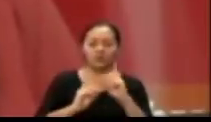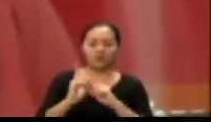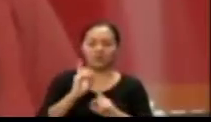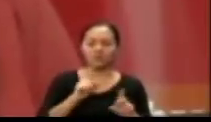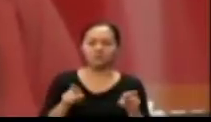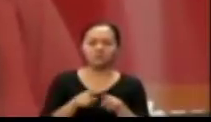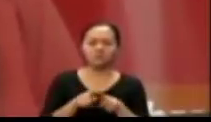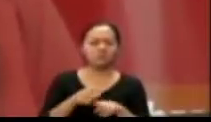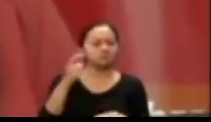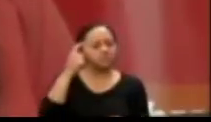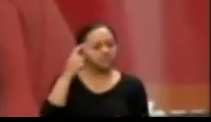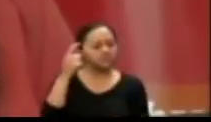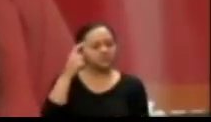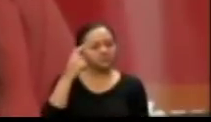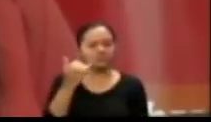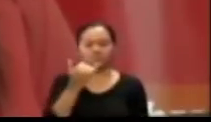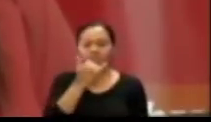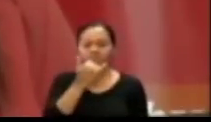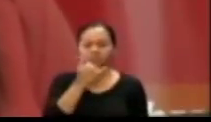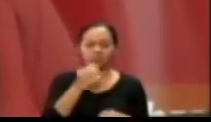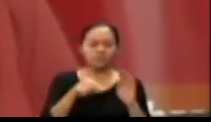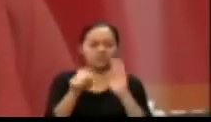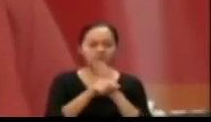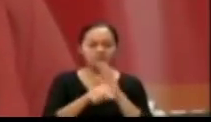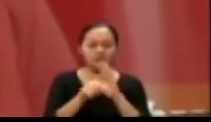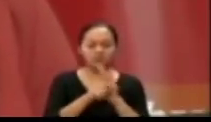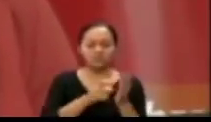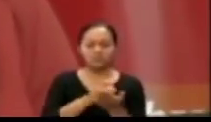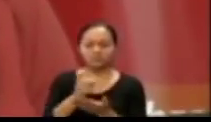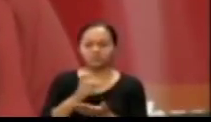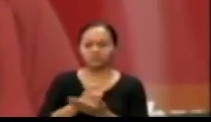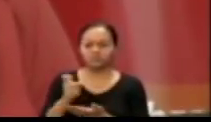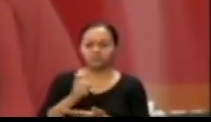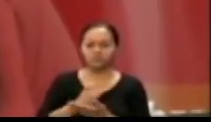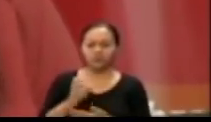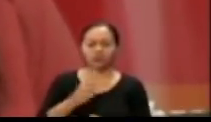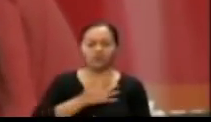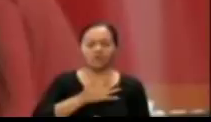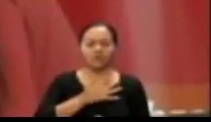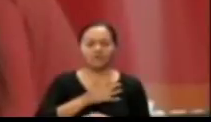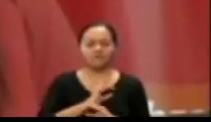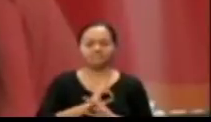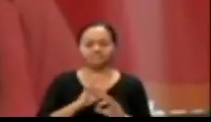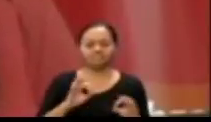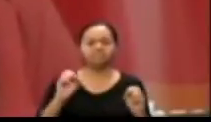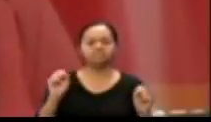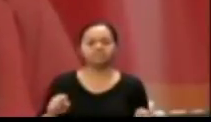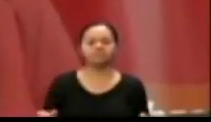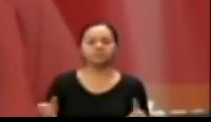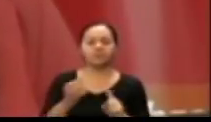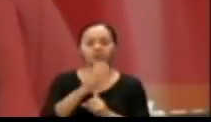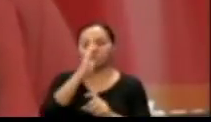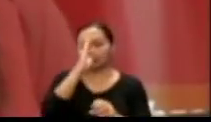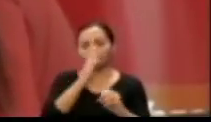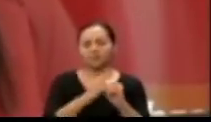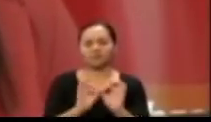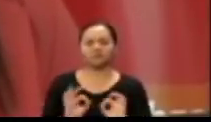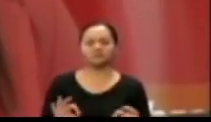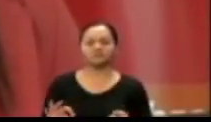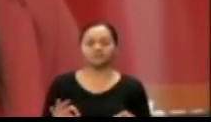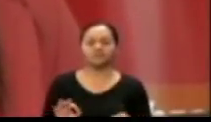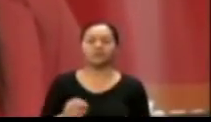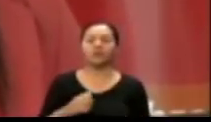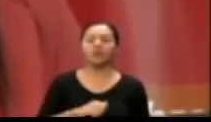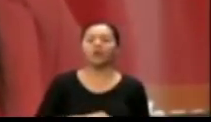como aquellos que pensaron que mal informando y sembrando la semilla de la desconfianza podían lograr su propósito.